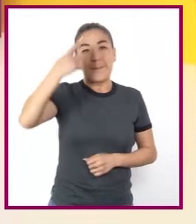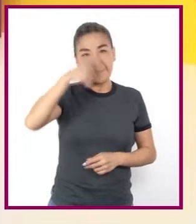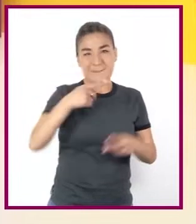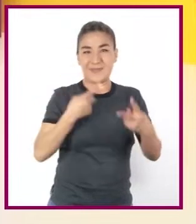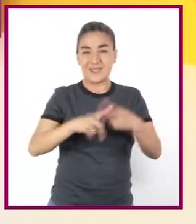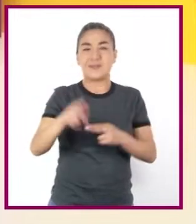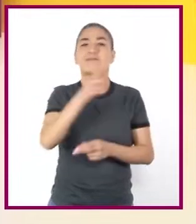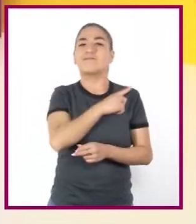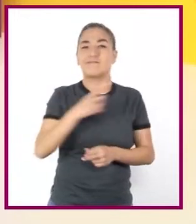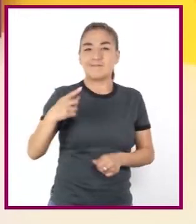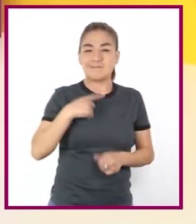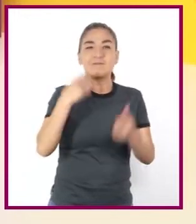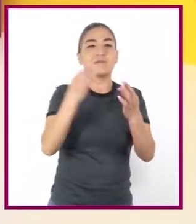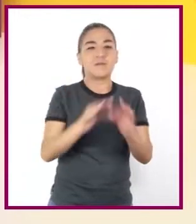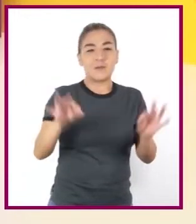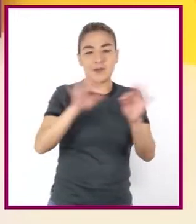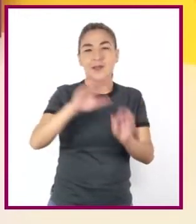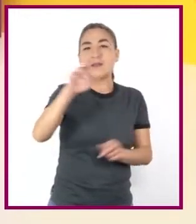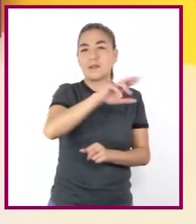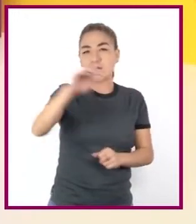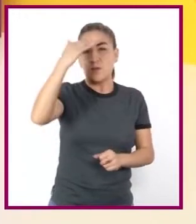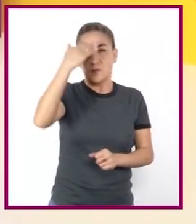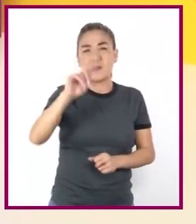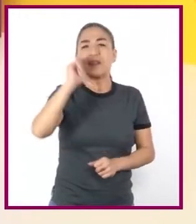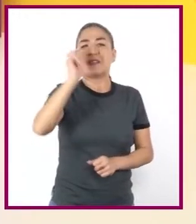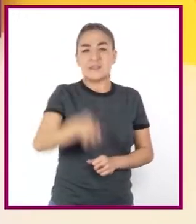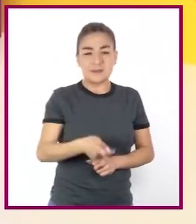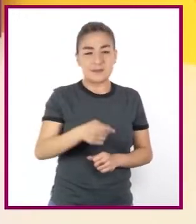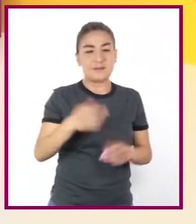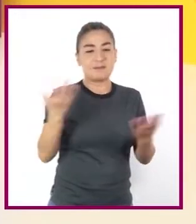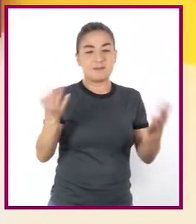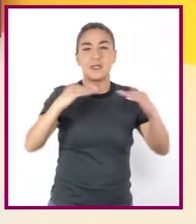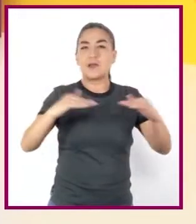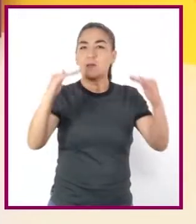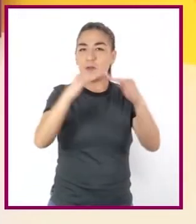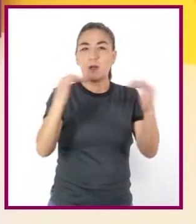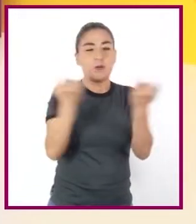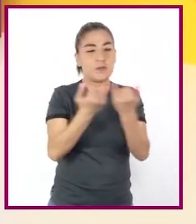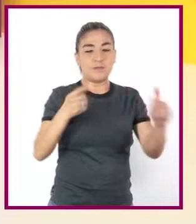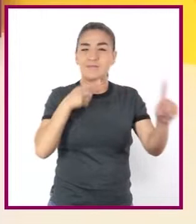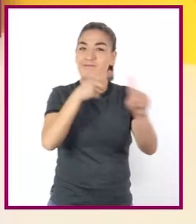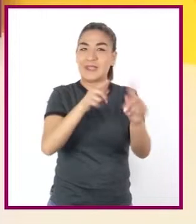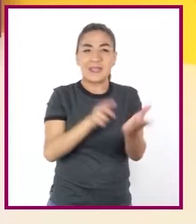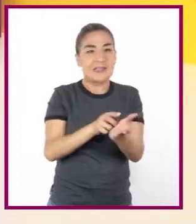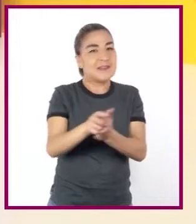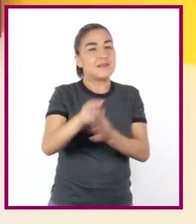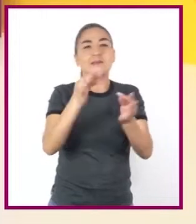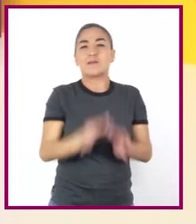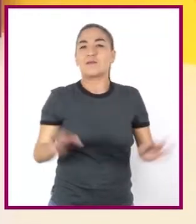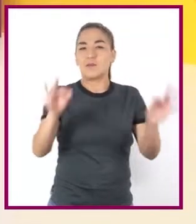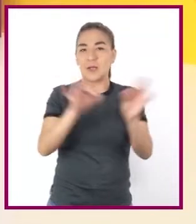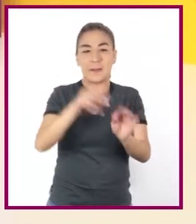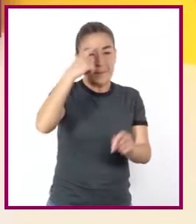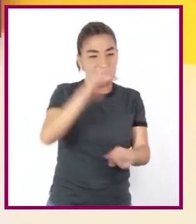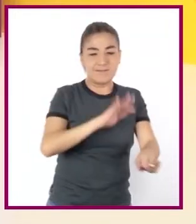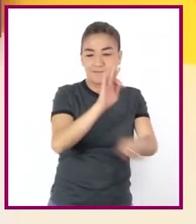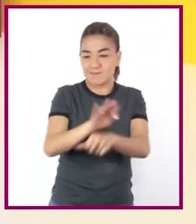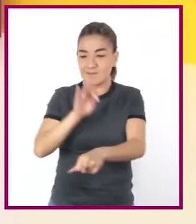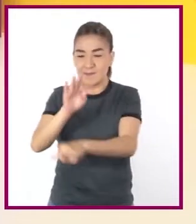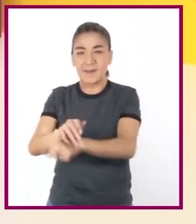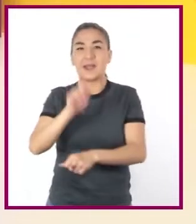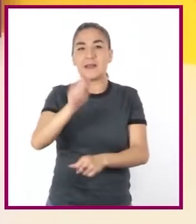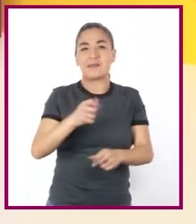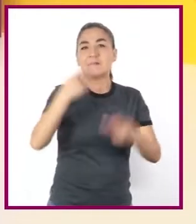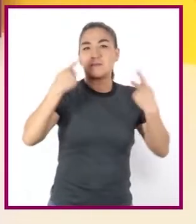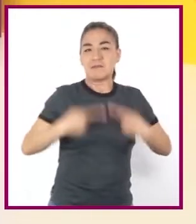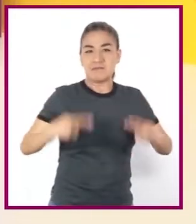importante reconocer la igualdad como principio y derecho fundamental, que favorece la dignidad de las personas y